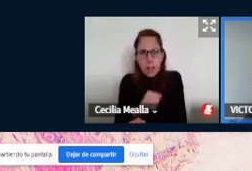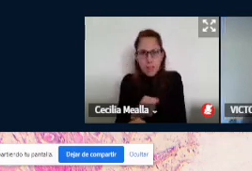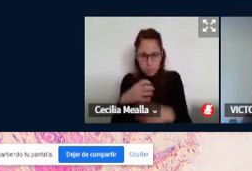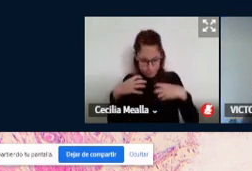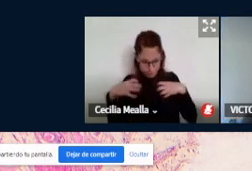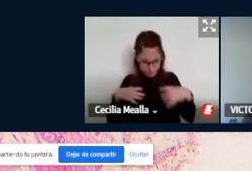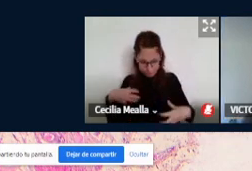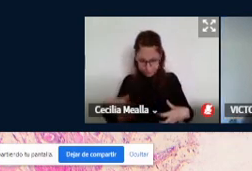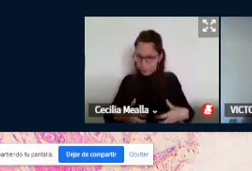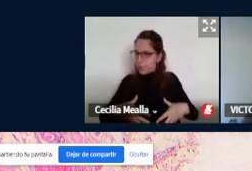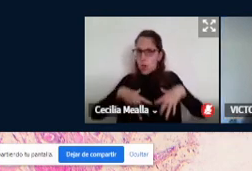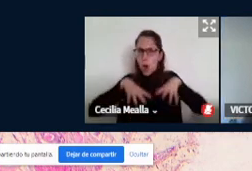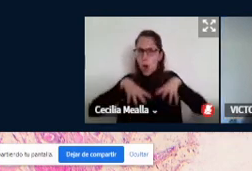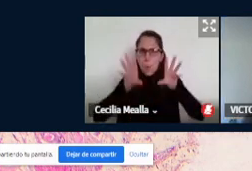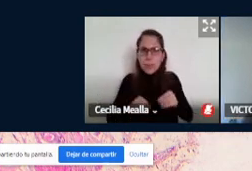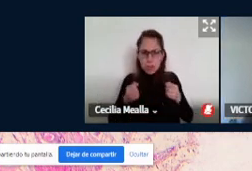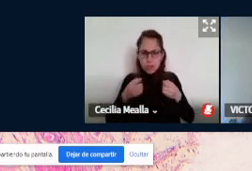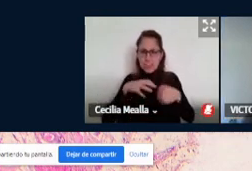tejidos?